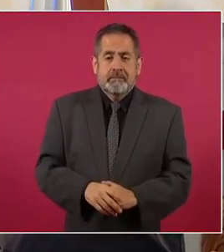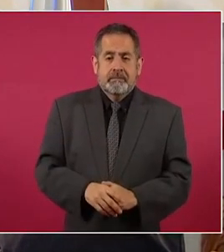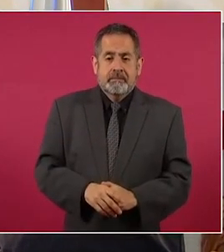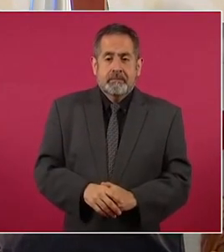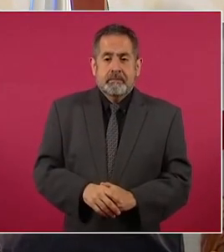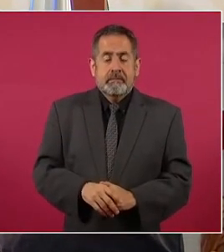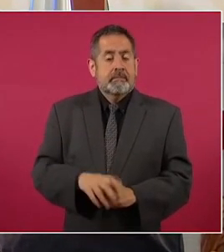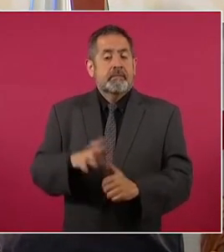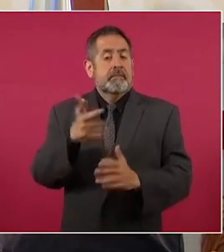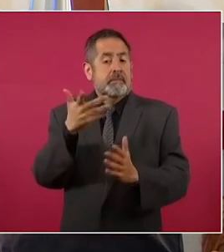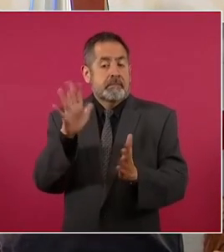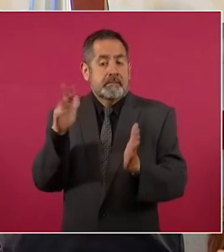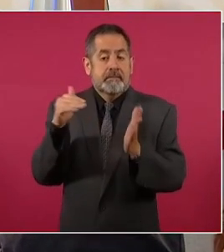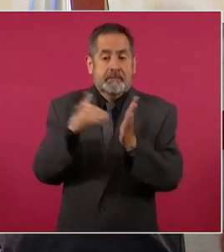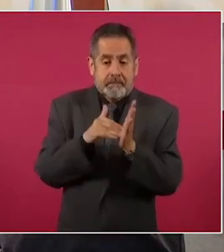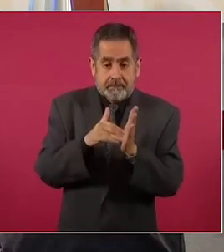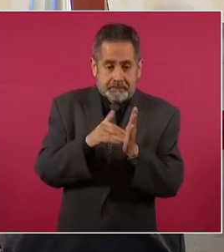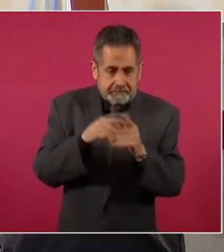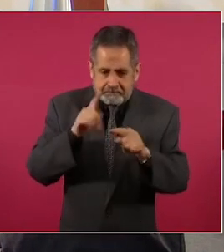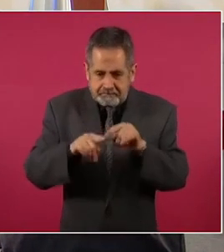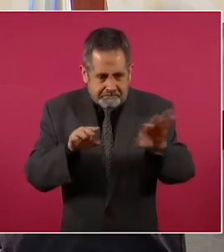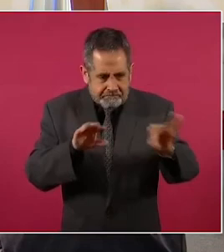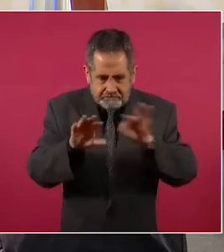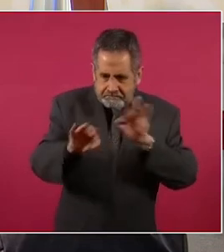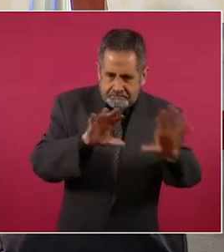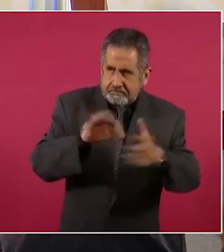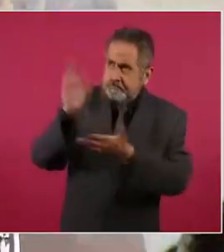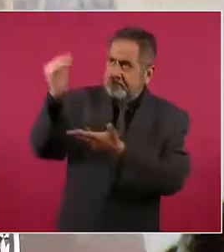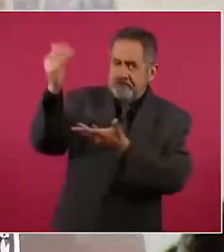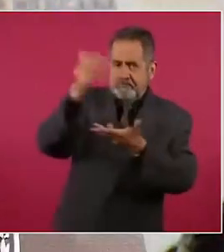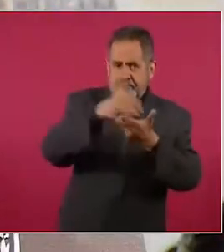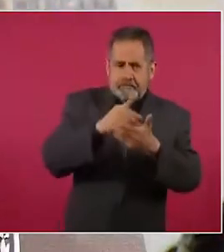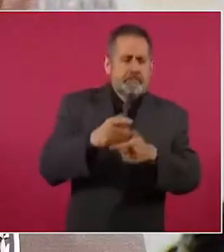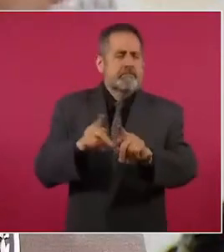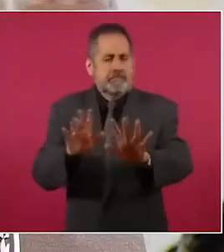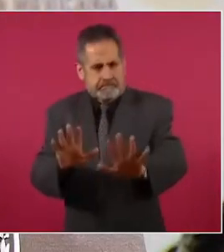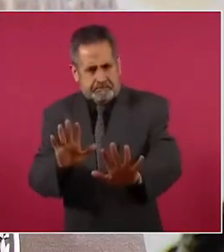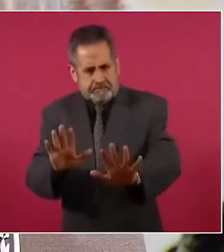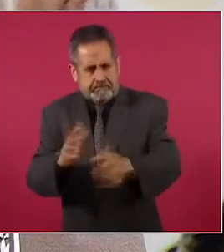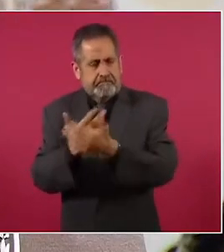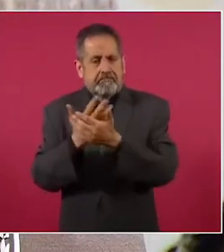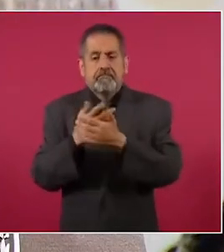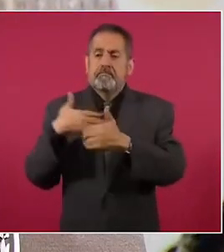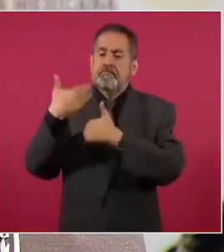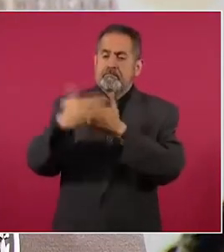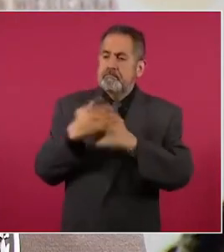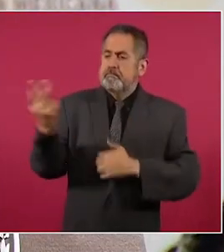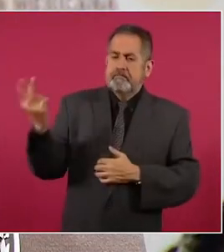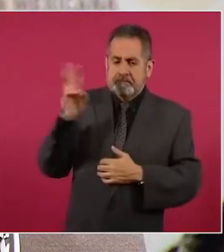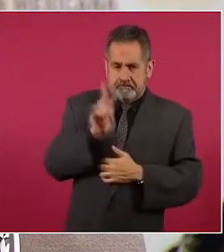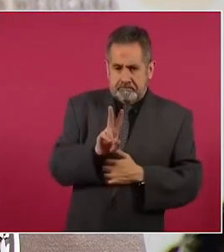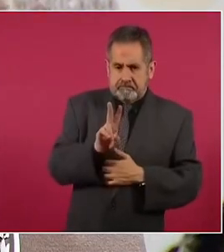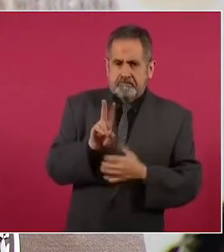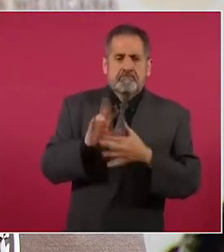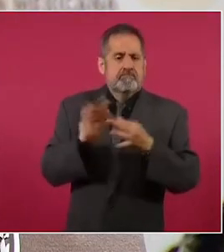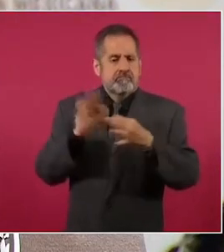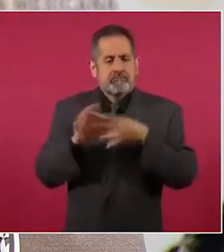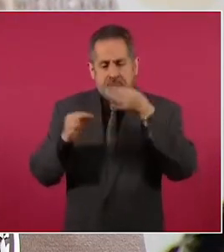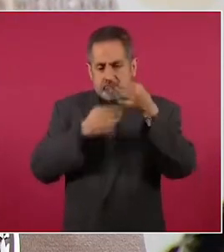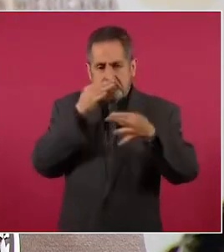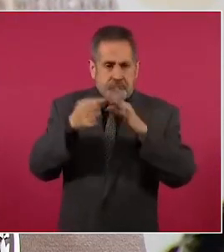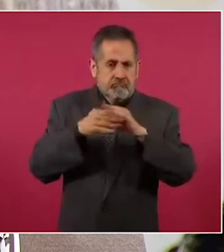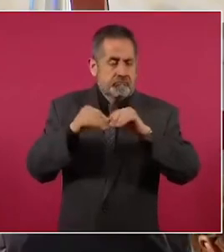Diez mil piezas recuperadas, pero no nos adelantemos, vamos a que vengan y que nos informen. Okay. Es lo